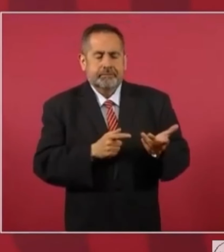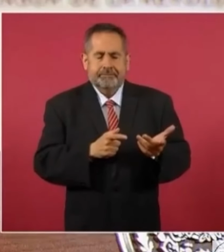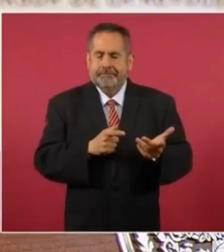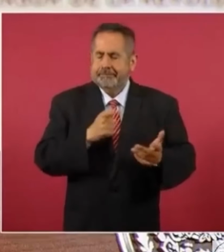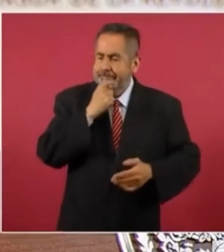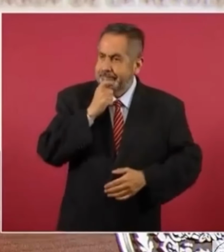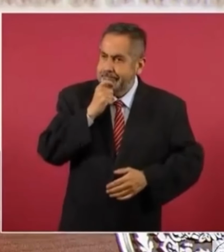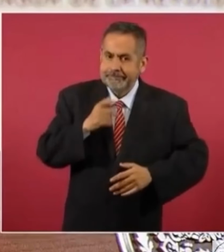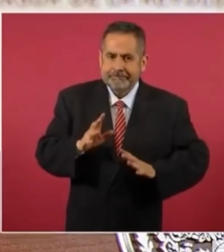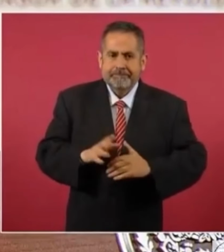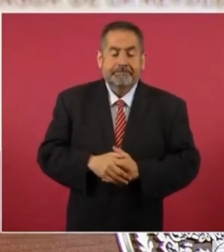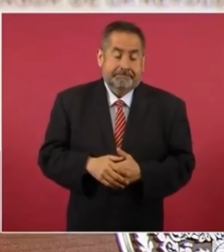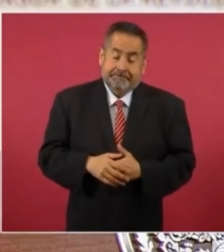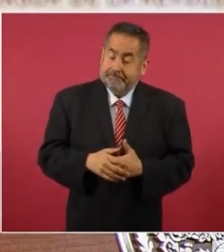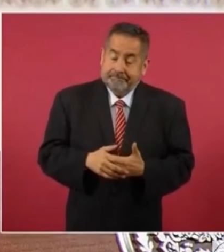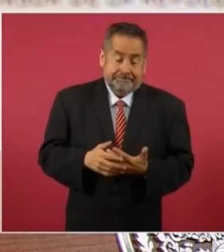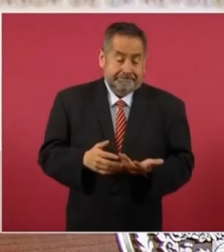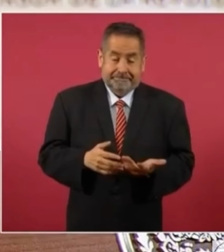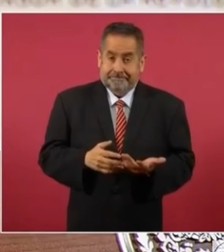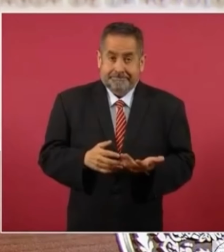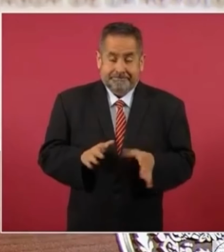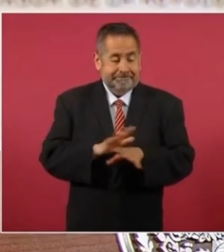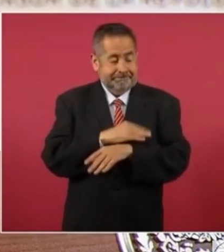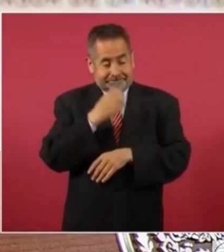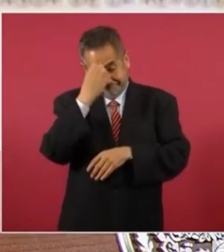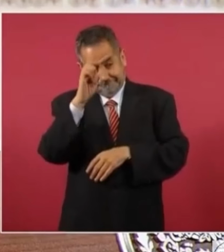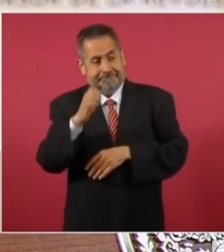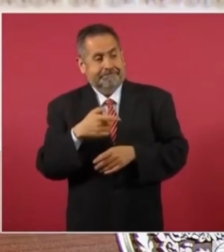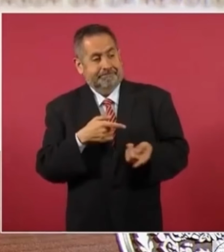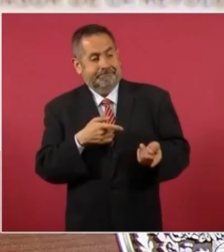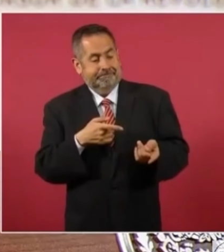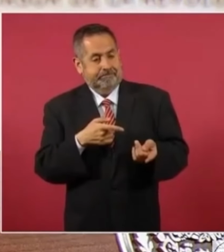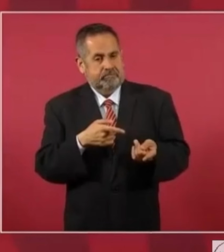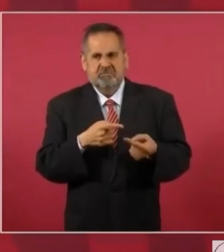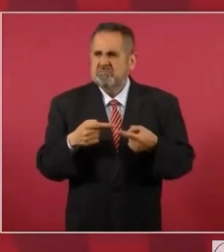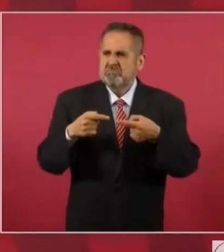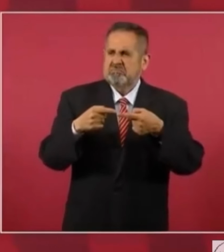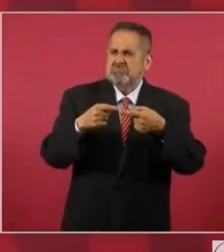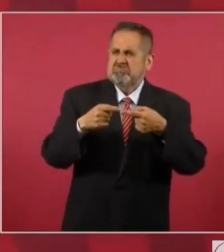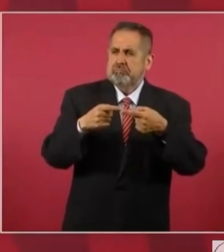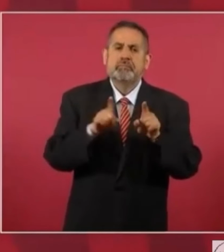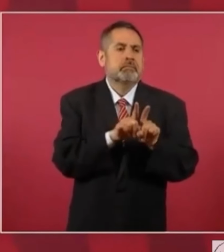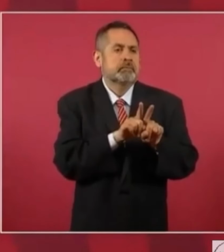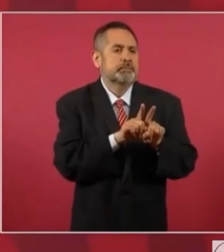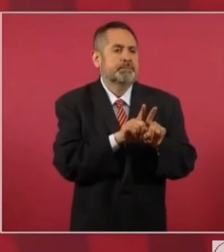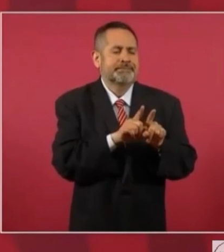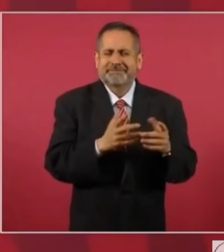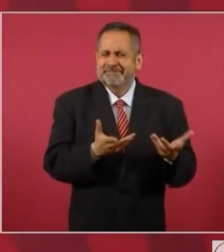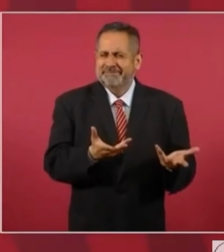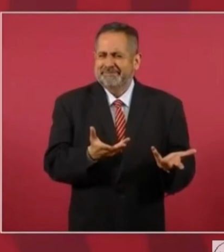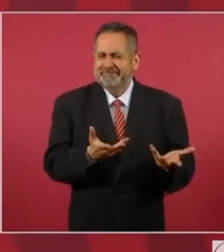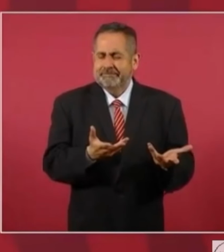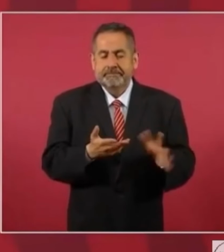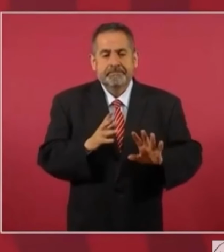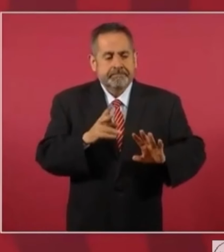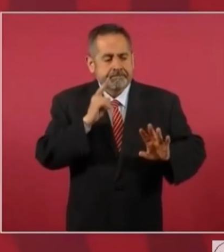Pero las vueltas que da la vida, cómo cambian las cosas. Pero no veo